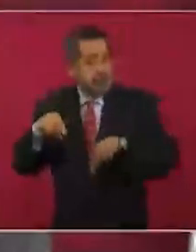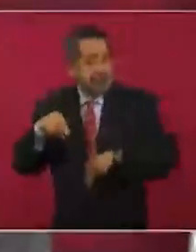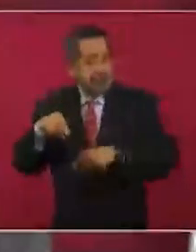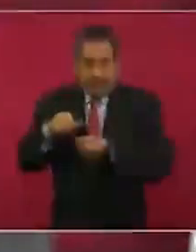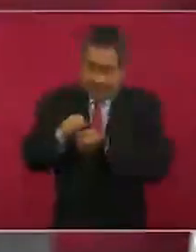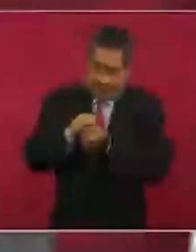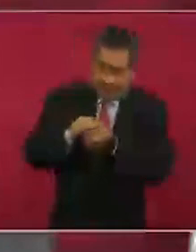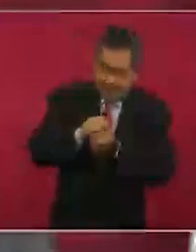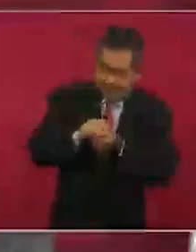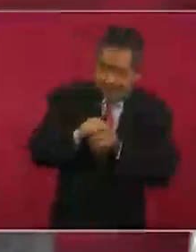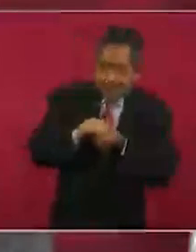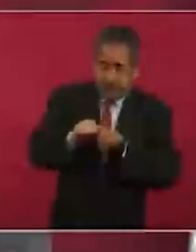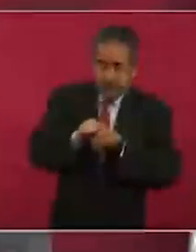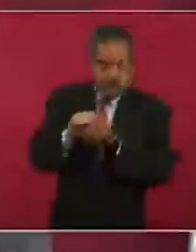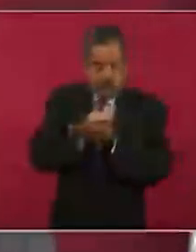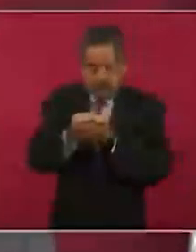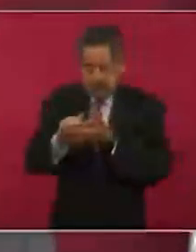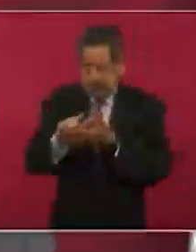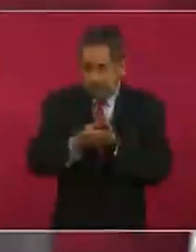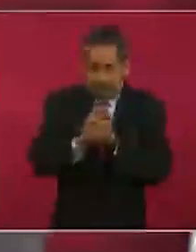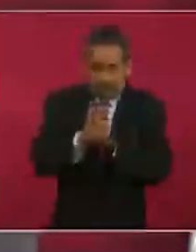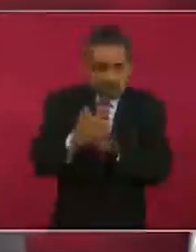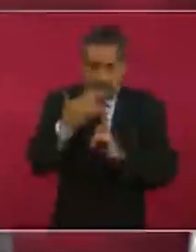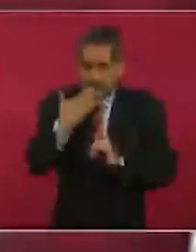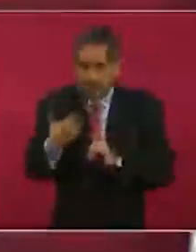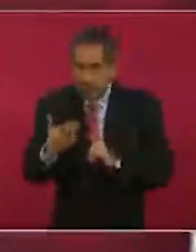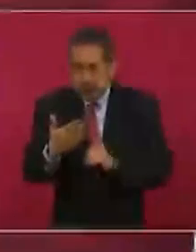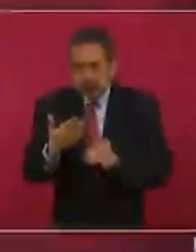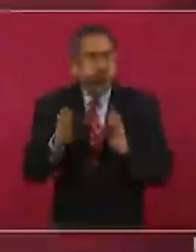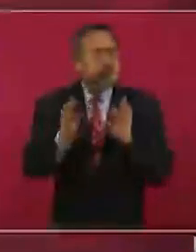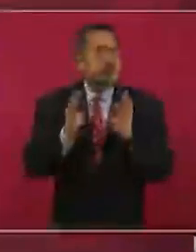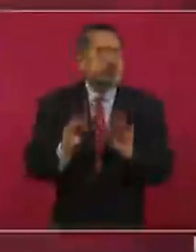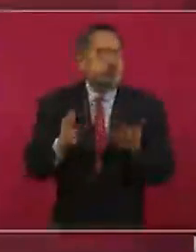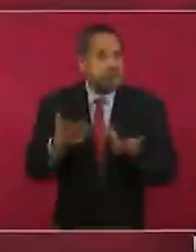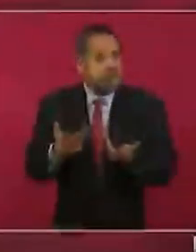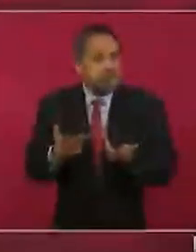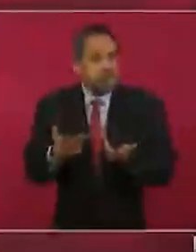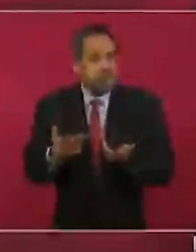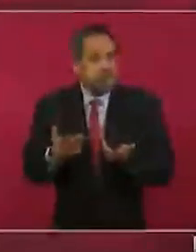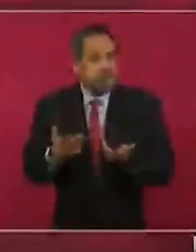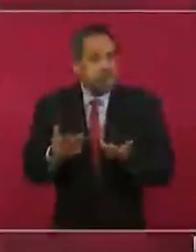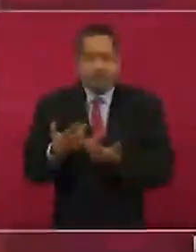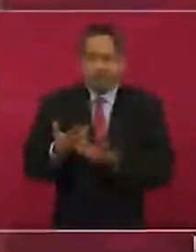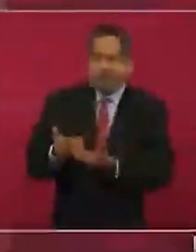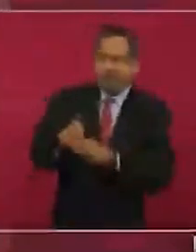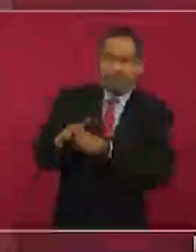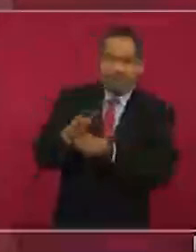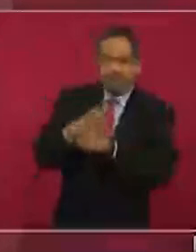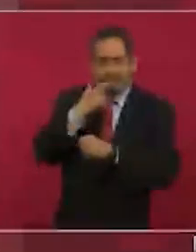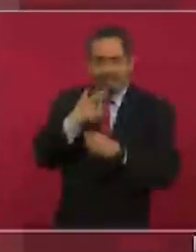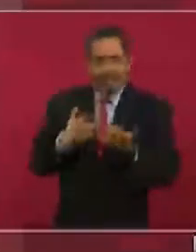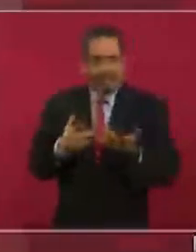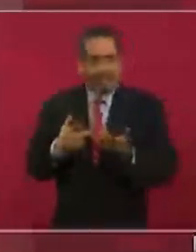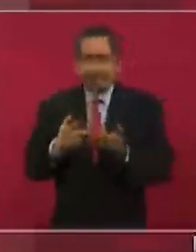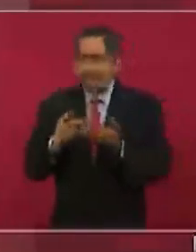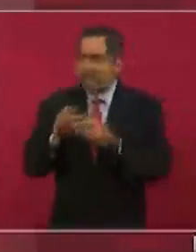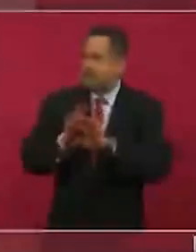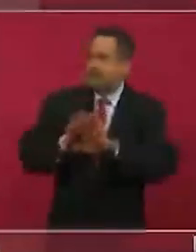la utilidad es menor, pero nos da